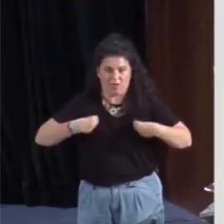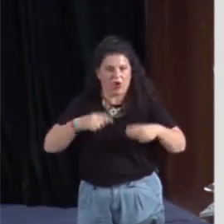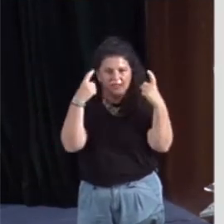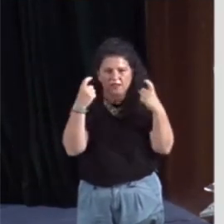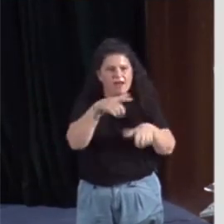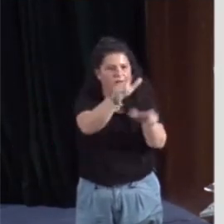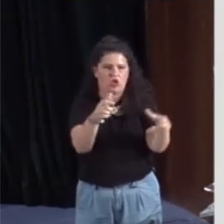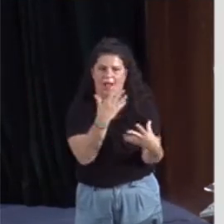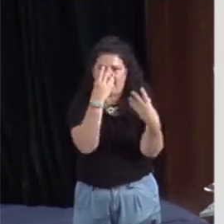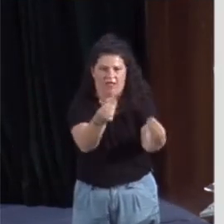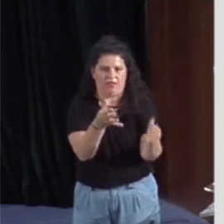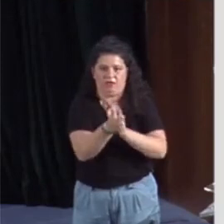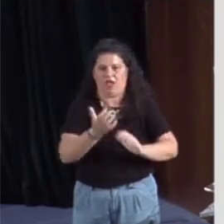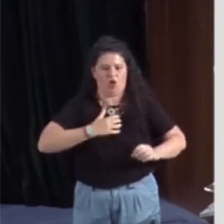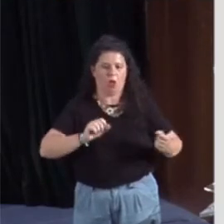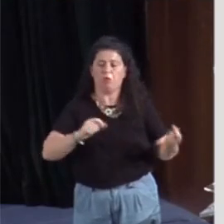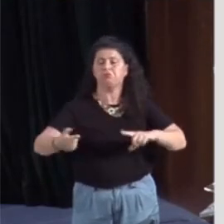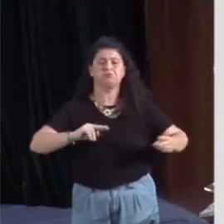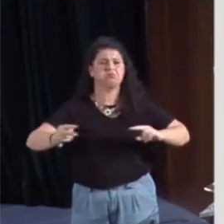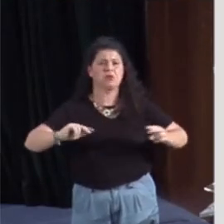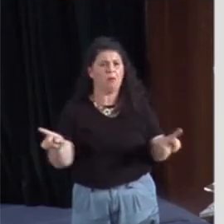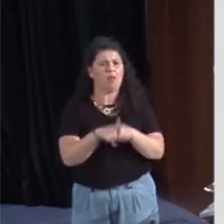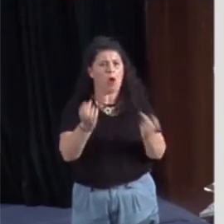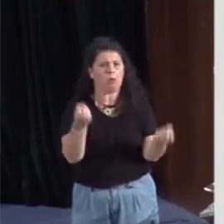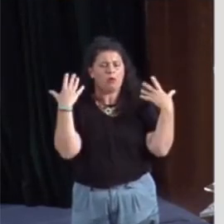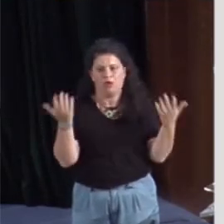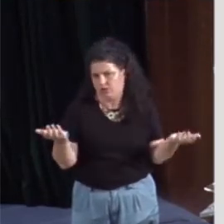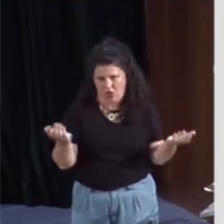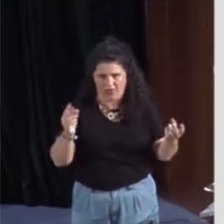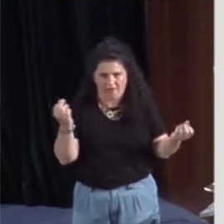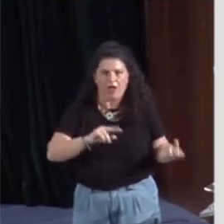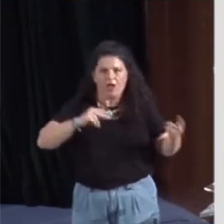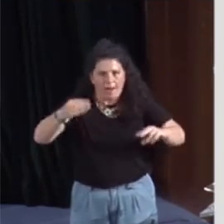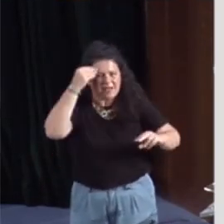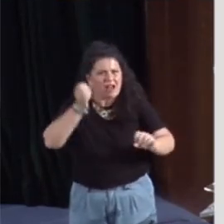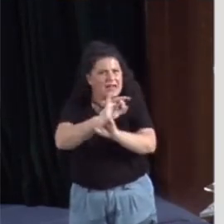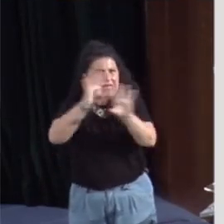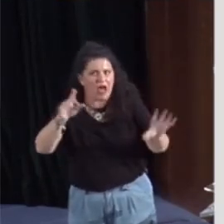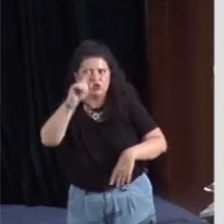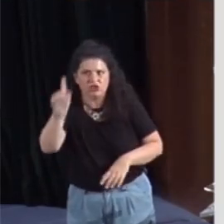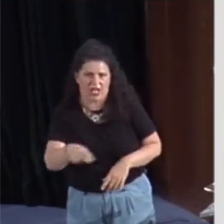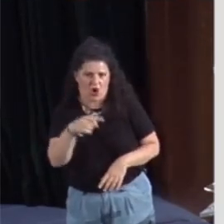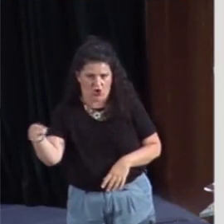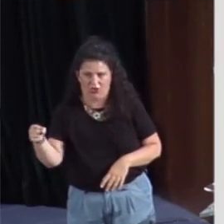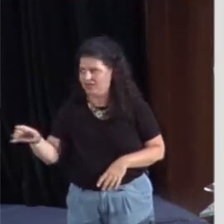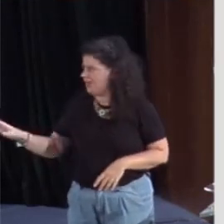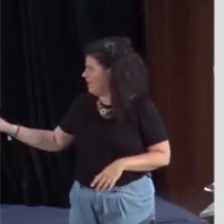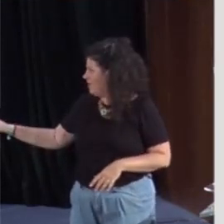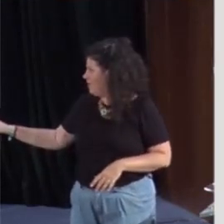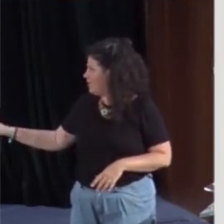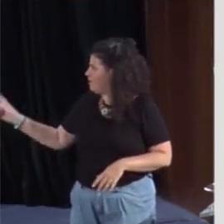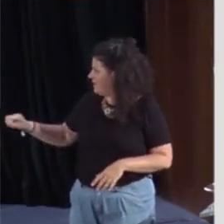fundamental, tener conocimientos técnicos de este ámbito del lenguaje del vino, ¿vale? Futuras investigaciones, un corpus